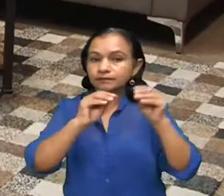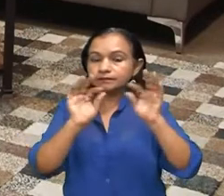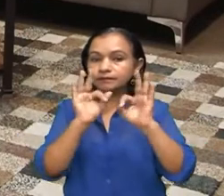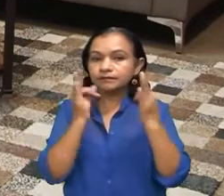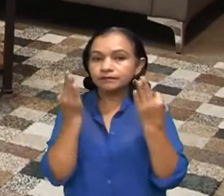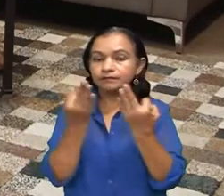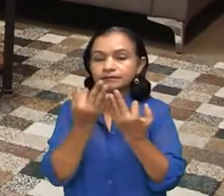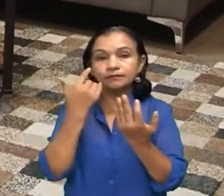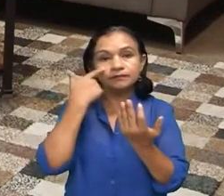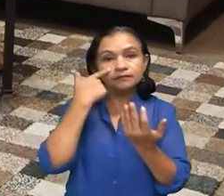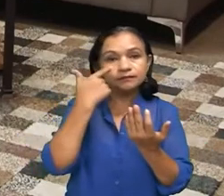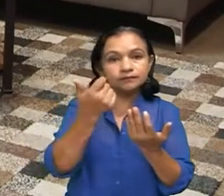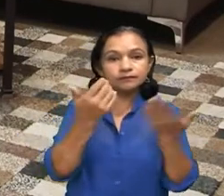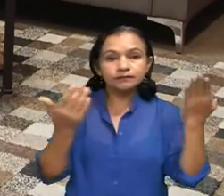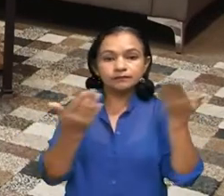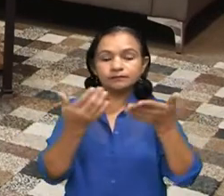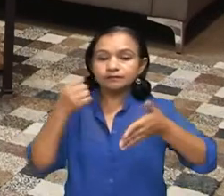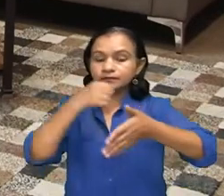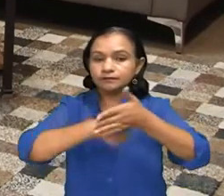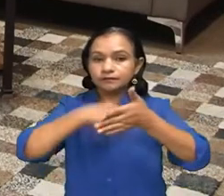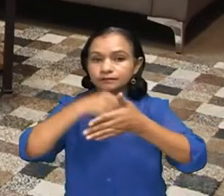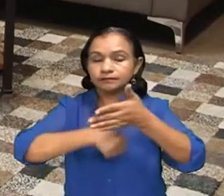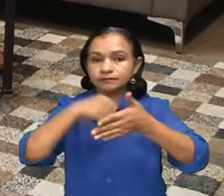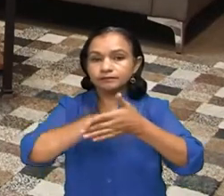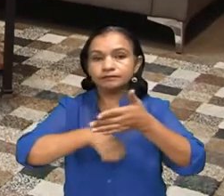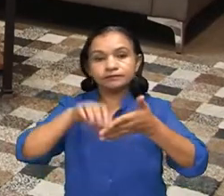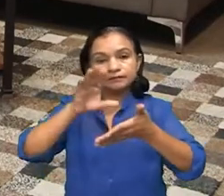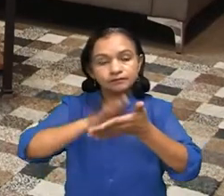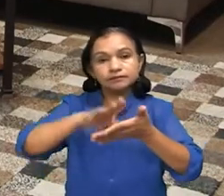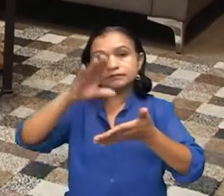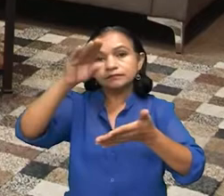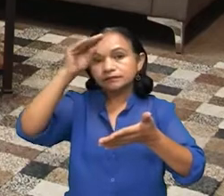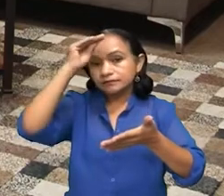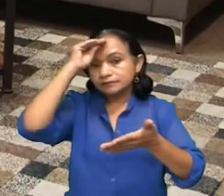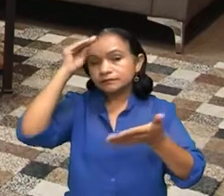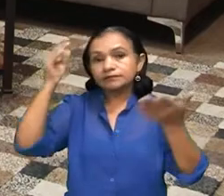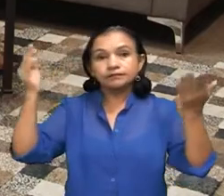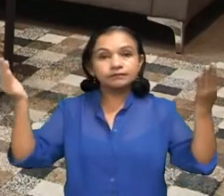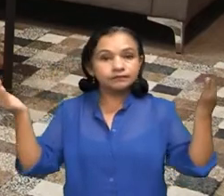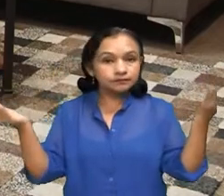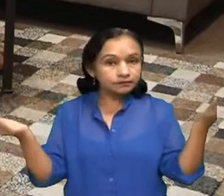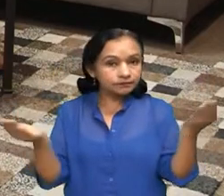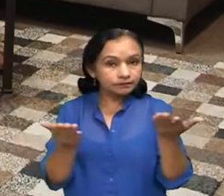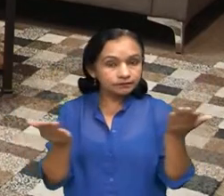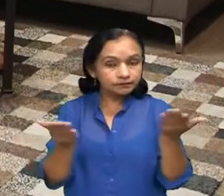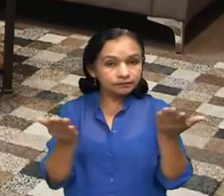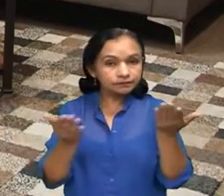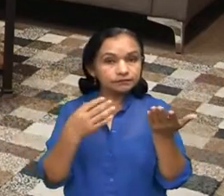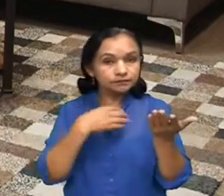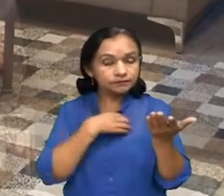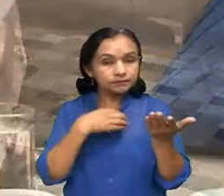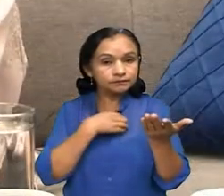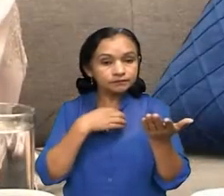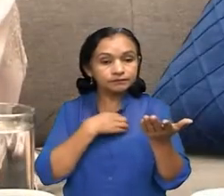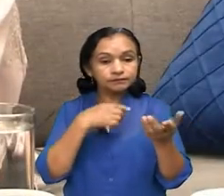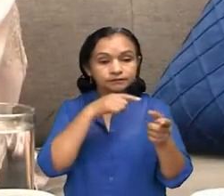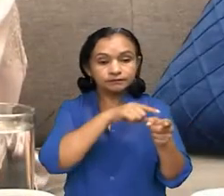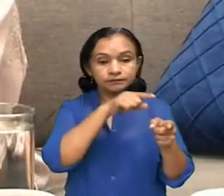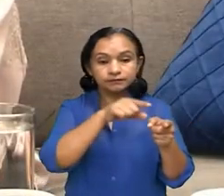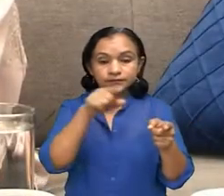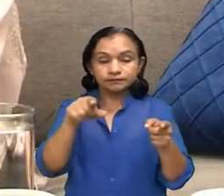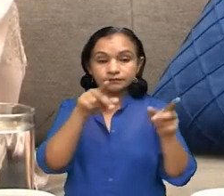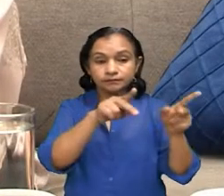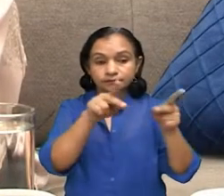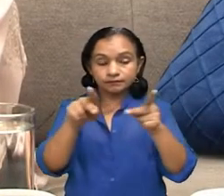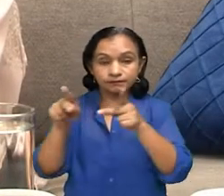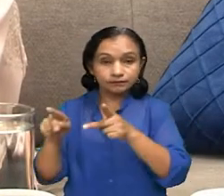poquito conocer también ese fortalecimiento a partir de las capacidades, unas generadas capacidades dentro de nuestros pequeños